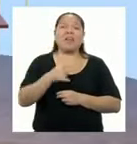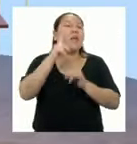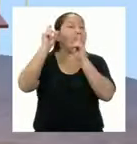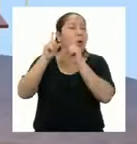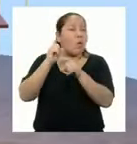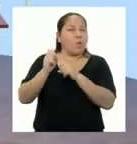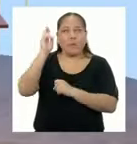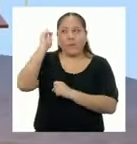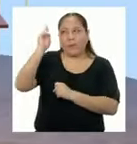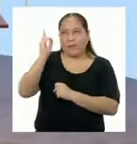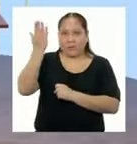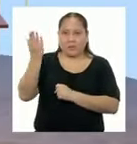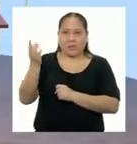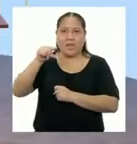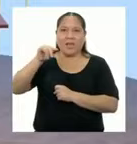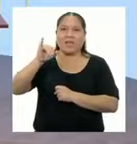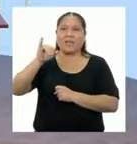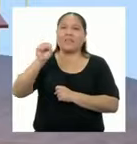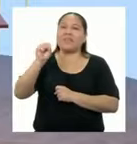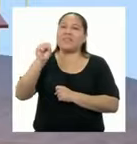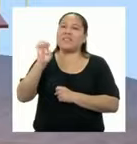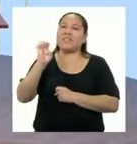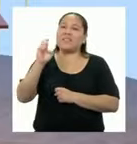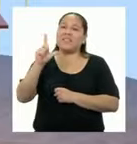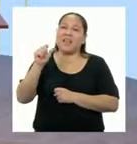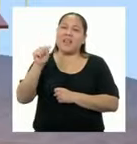profesora Gisela Milagros César González?